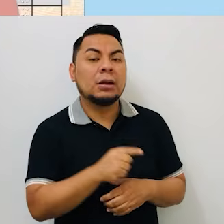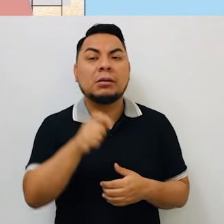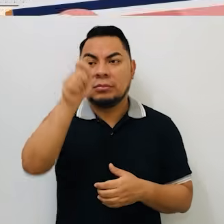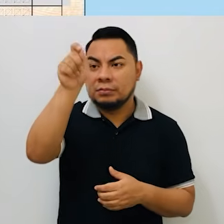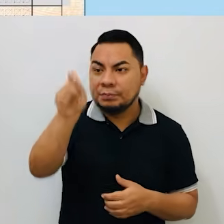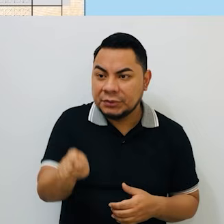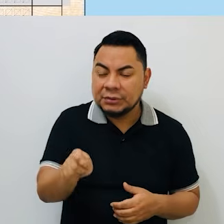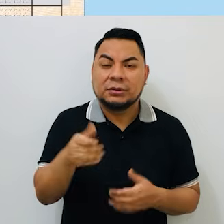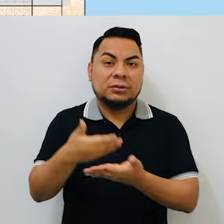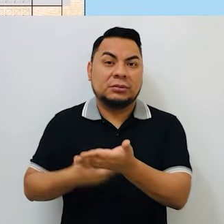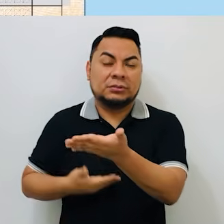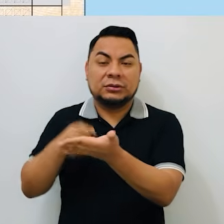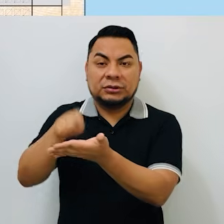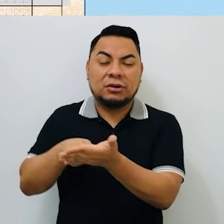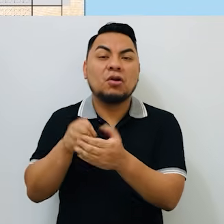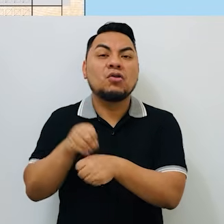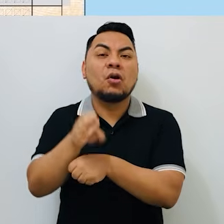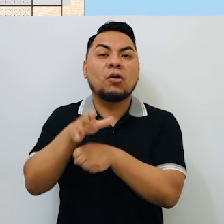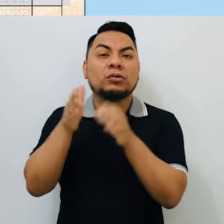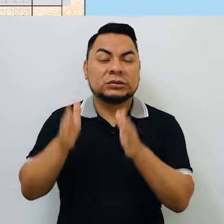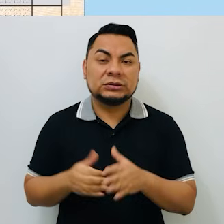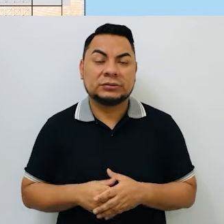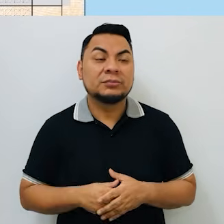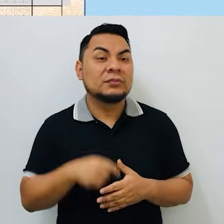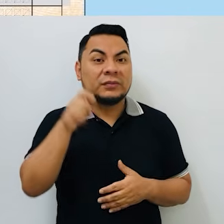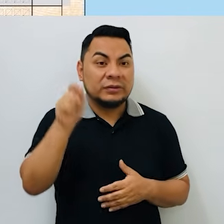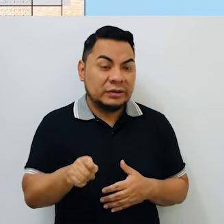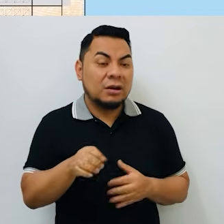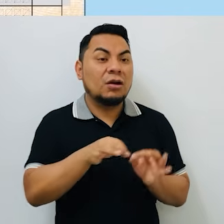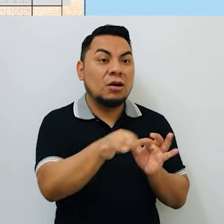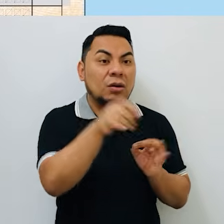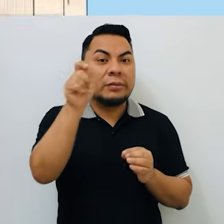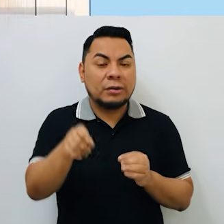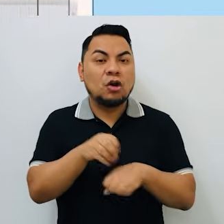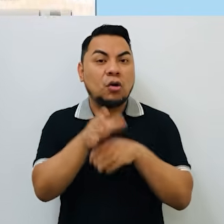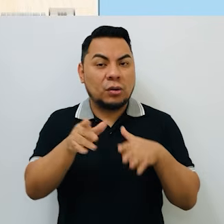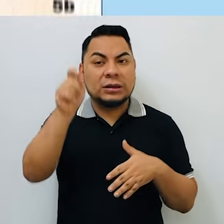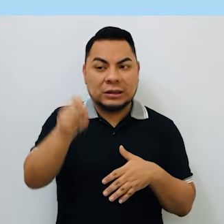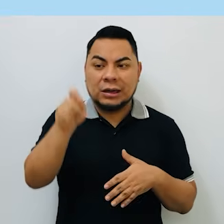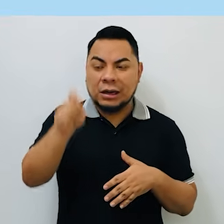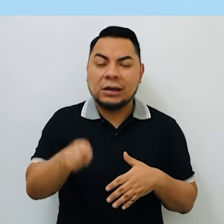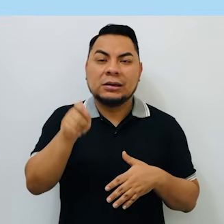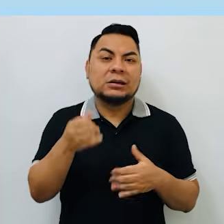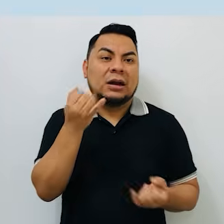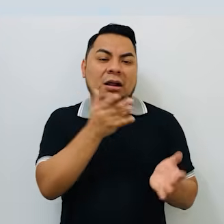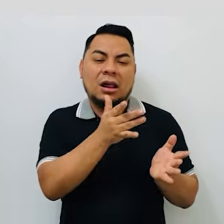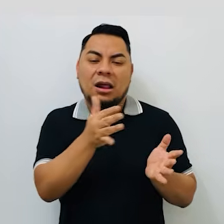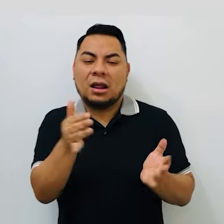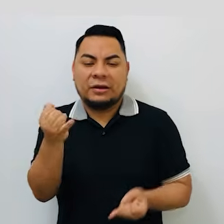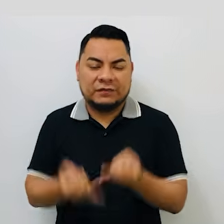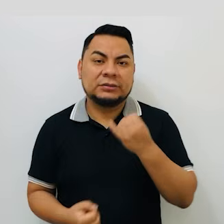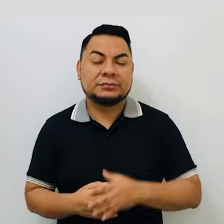secretario traza un palote en la hoja borrador de consejero. Las demás cédulas se revisan de la misma manera hasta